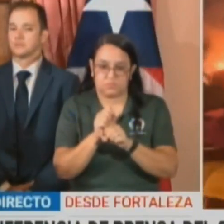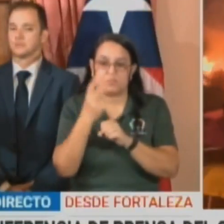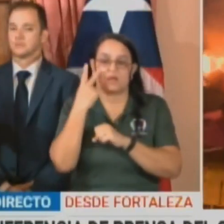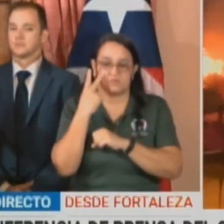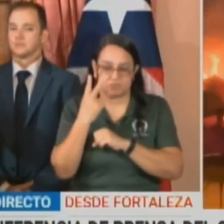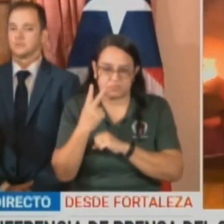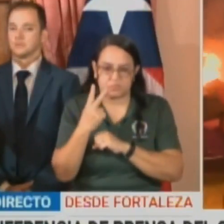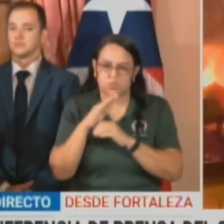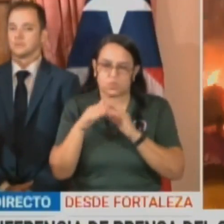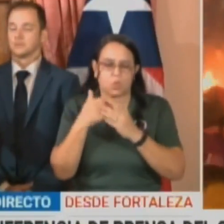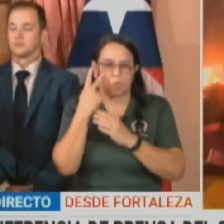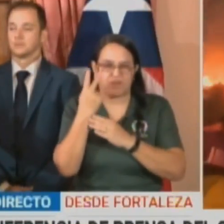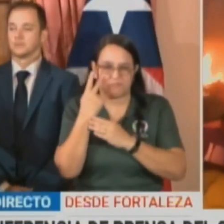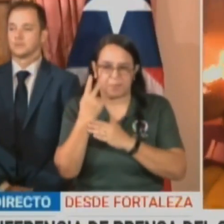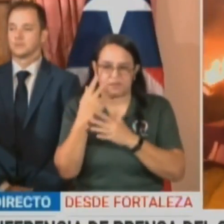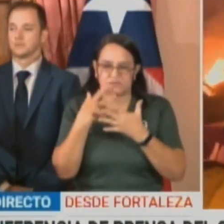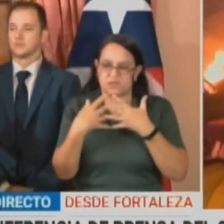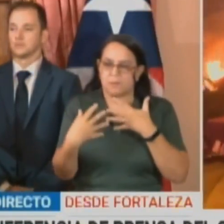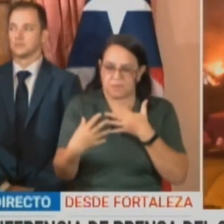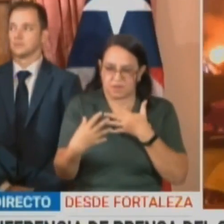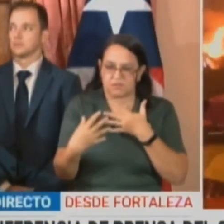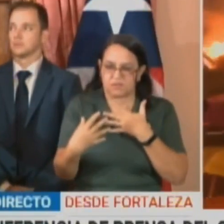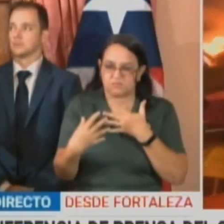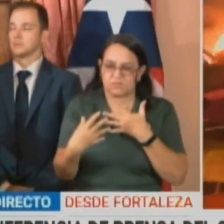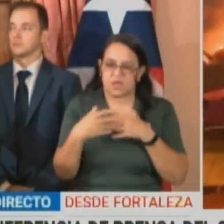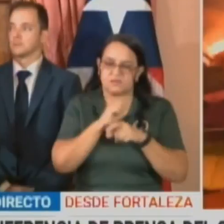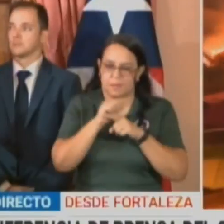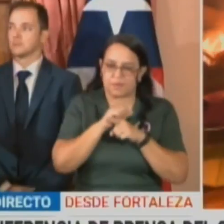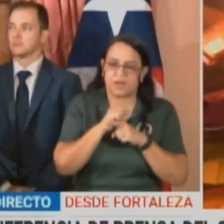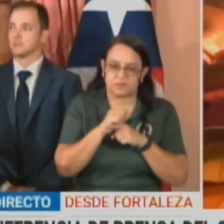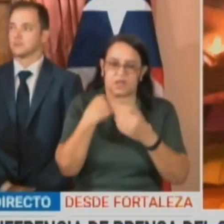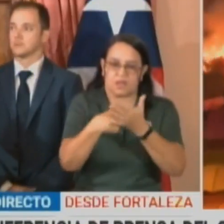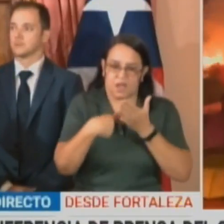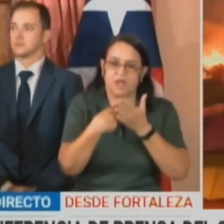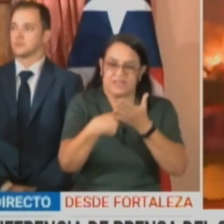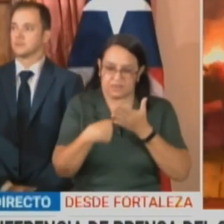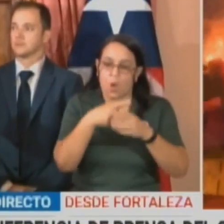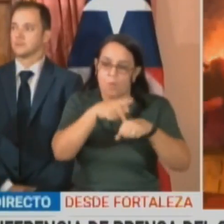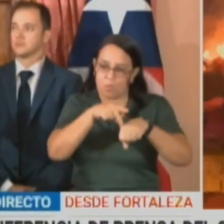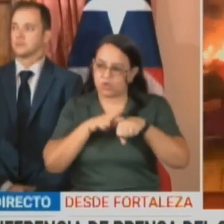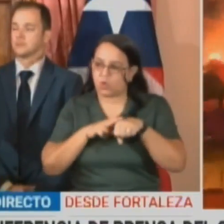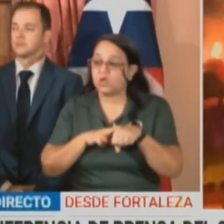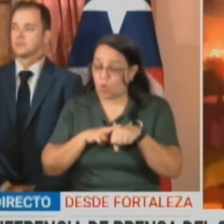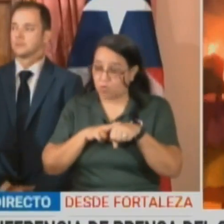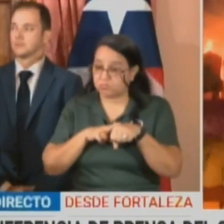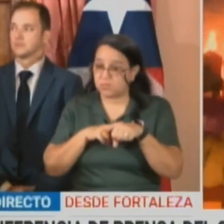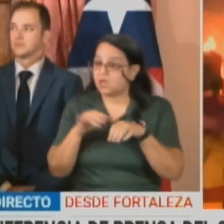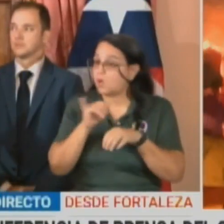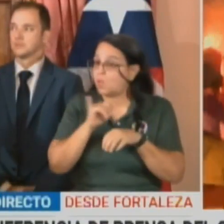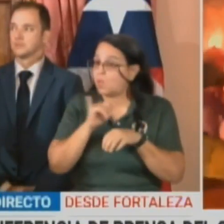visibilidad sobre la práctica del cabildeo en Puerto Rico. Y como eso, todavía